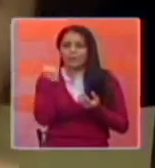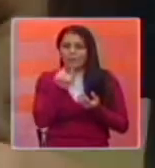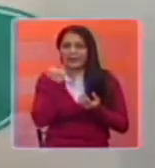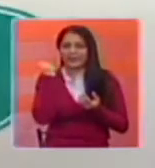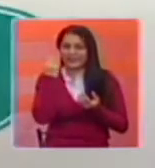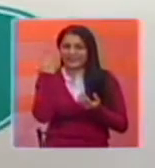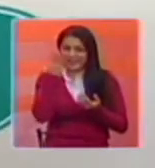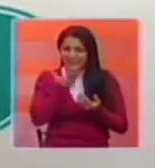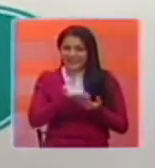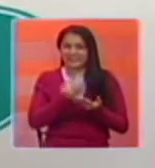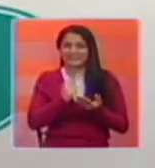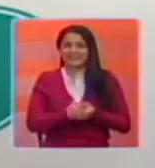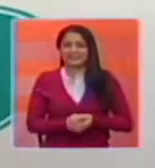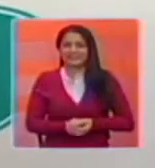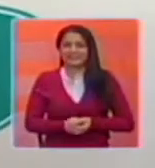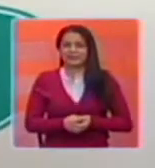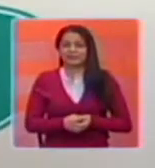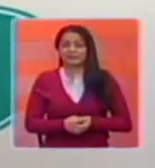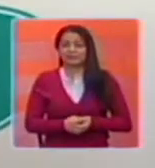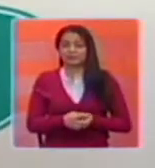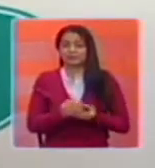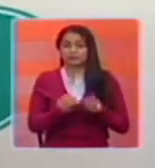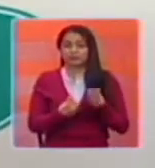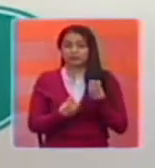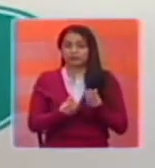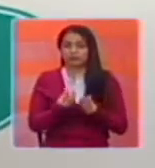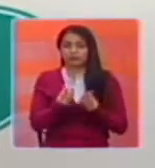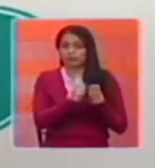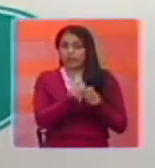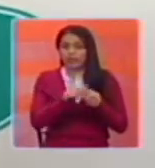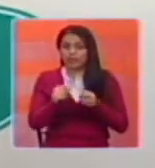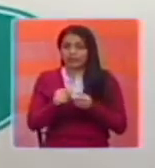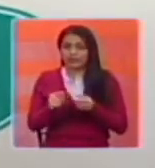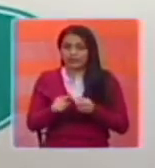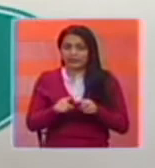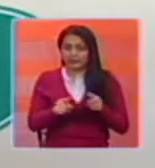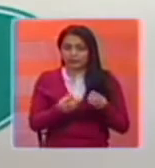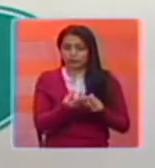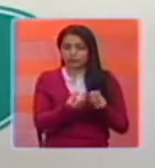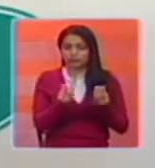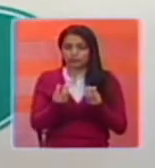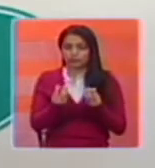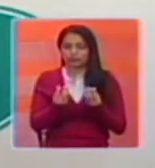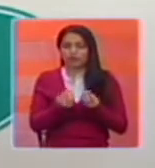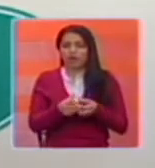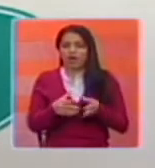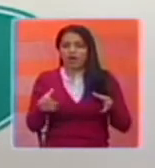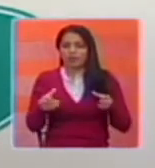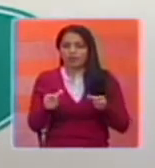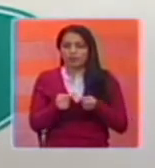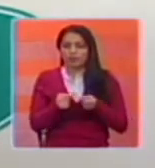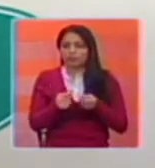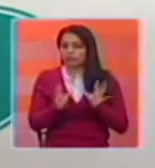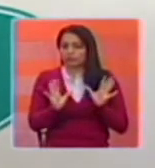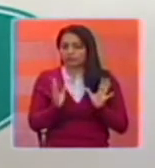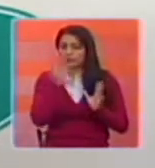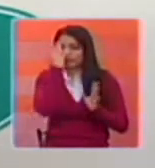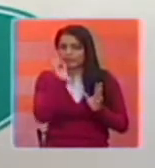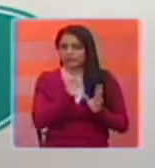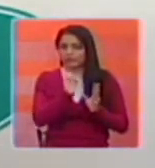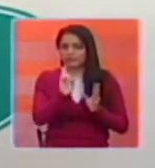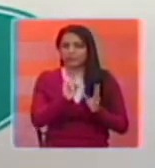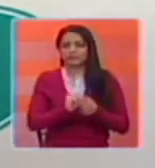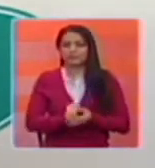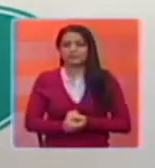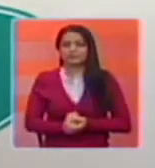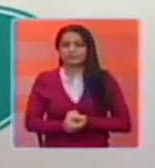todo. Estos son los moldes para hacer cupcakes. Hay moldes diferentes tamaños. Hay cupcakes que usted los pueda... Aquí